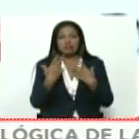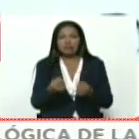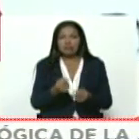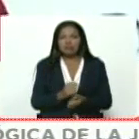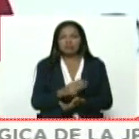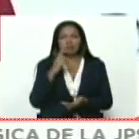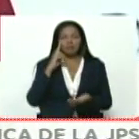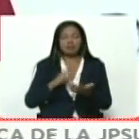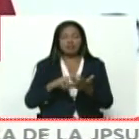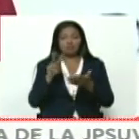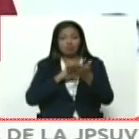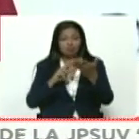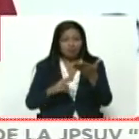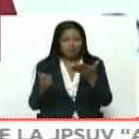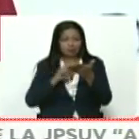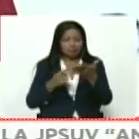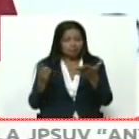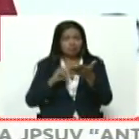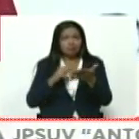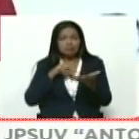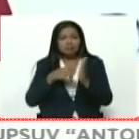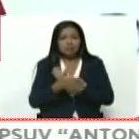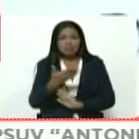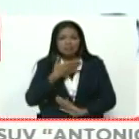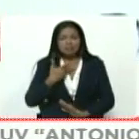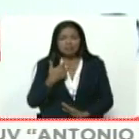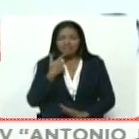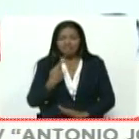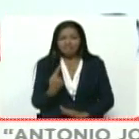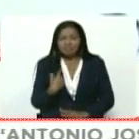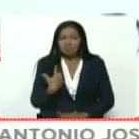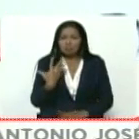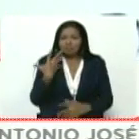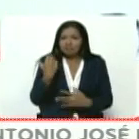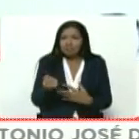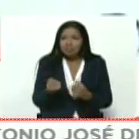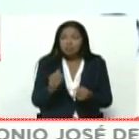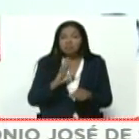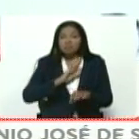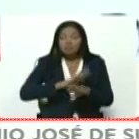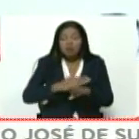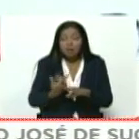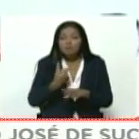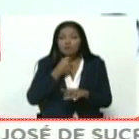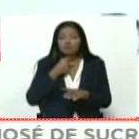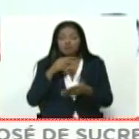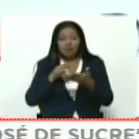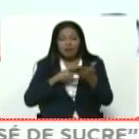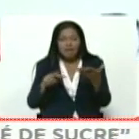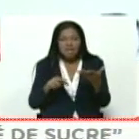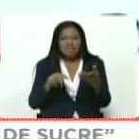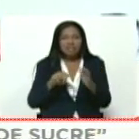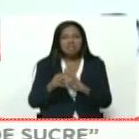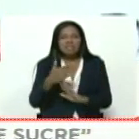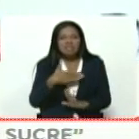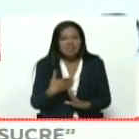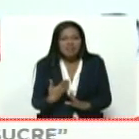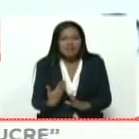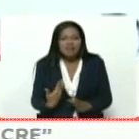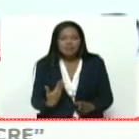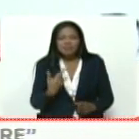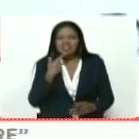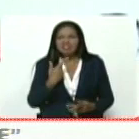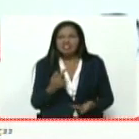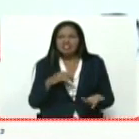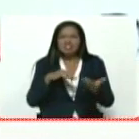Lo puedo leer 5 o 6 veces para ver qué es lo que quieren decir, porque me gusta leer sobre todo la crítica. ¿Qué quieren decir?